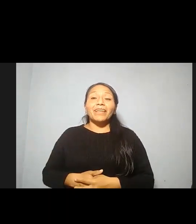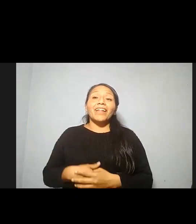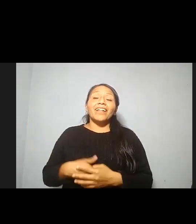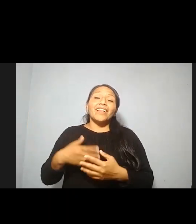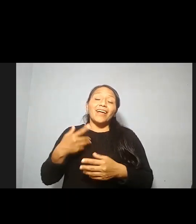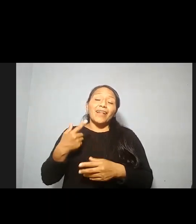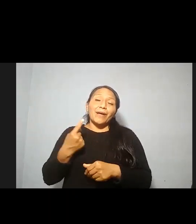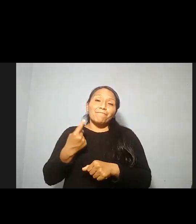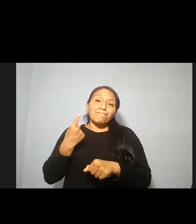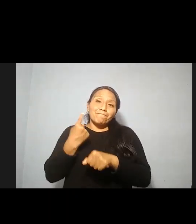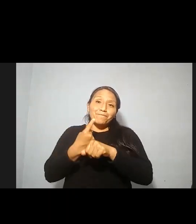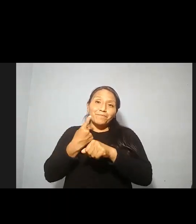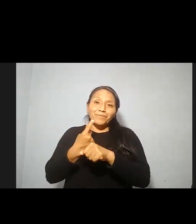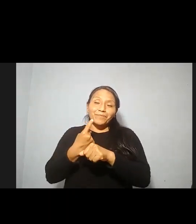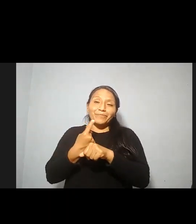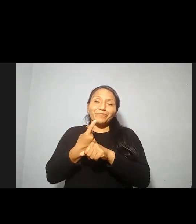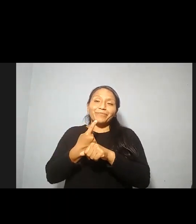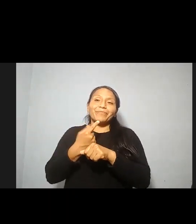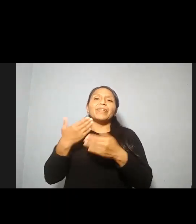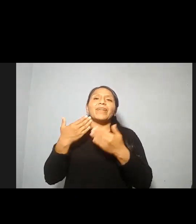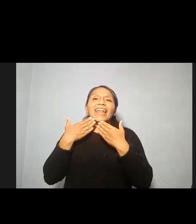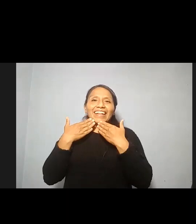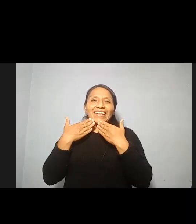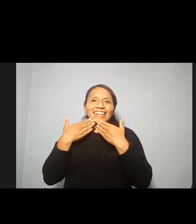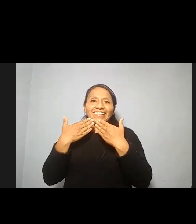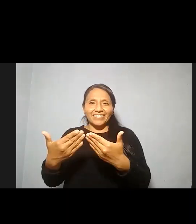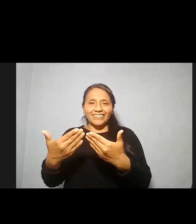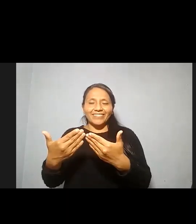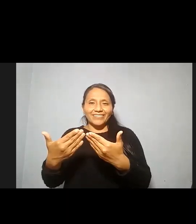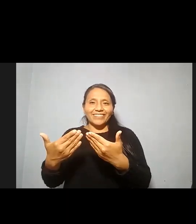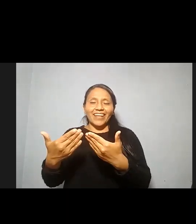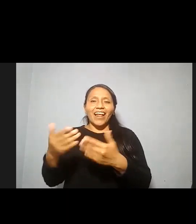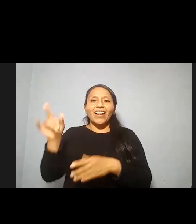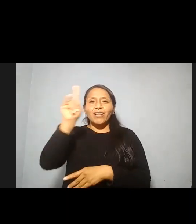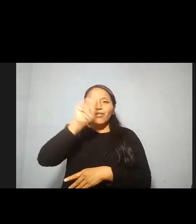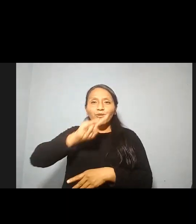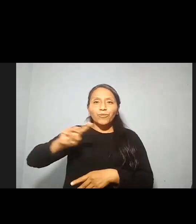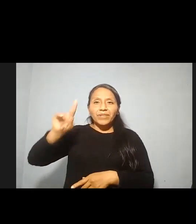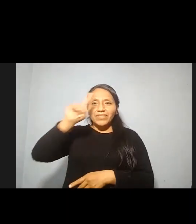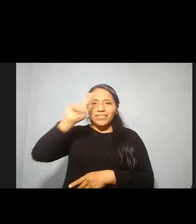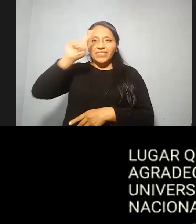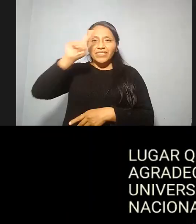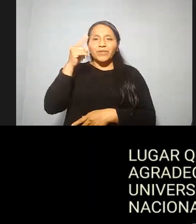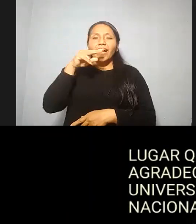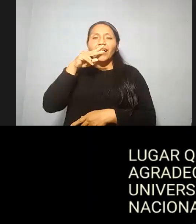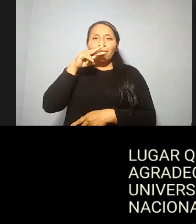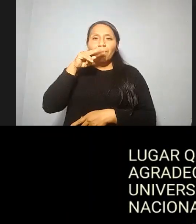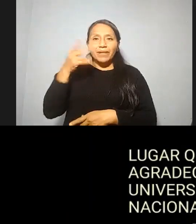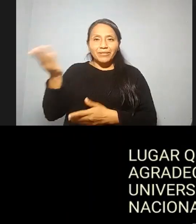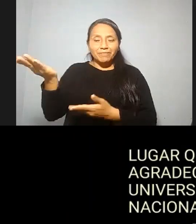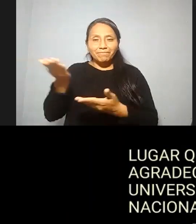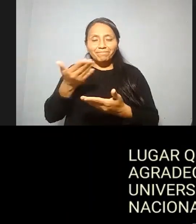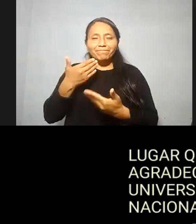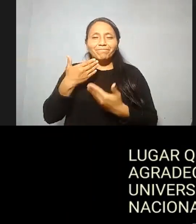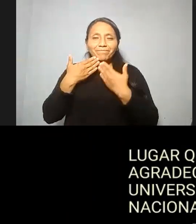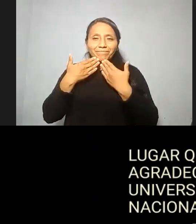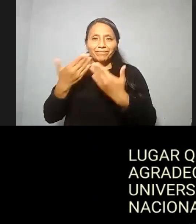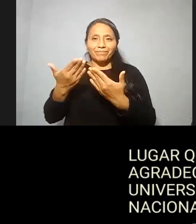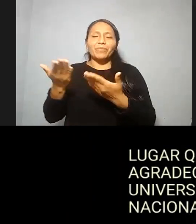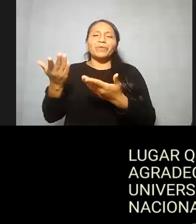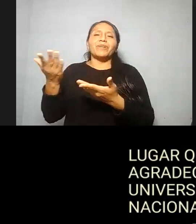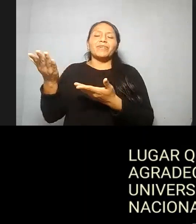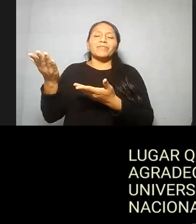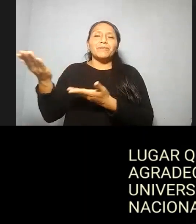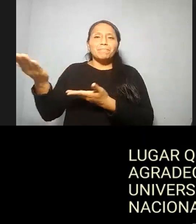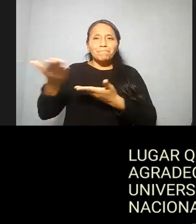En primer lugar, quería agradecer a la Universidad Nacional de La Plata por esta invitación que